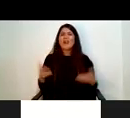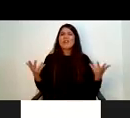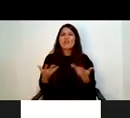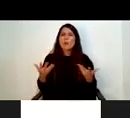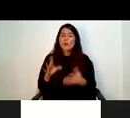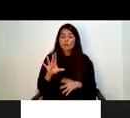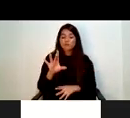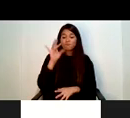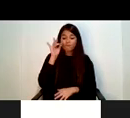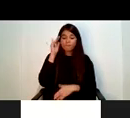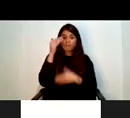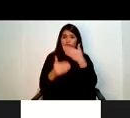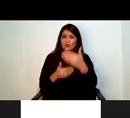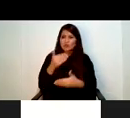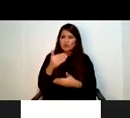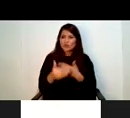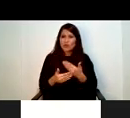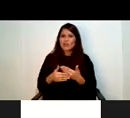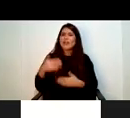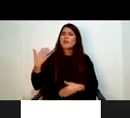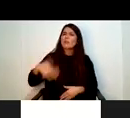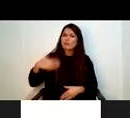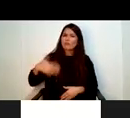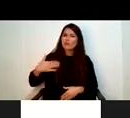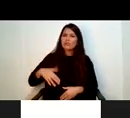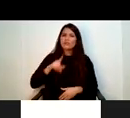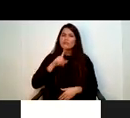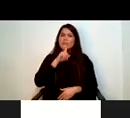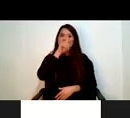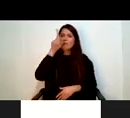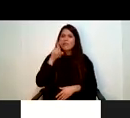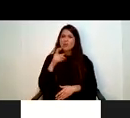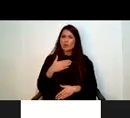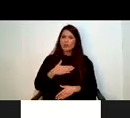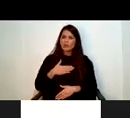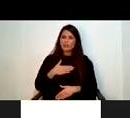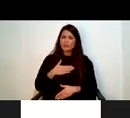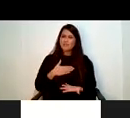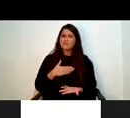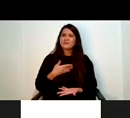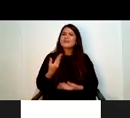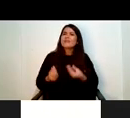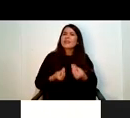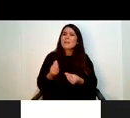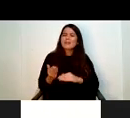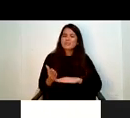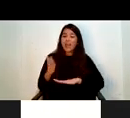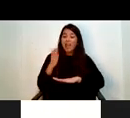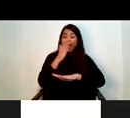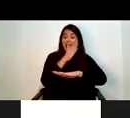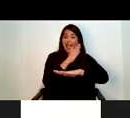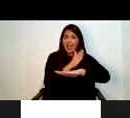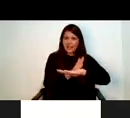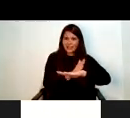función? Y es importante hacernos estas preguntas. ¿Qué pasa antes